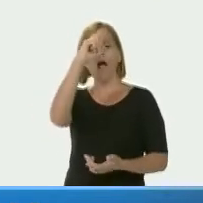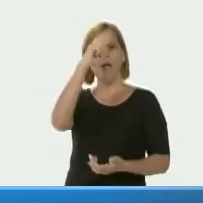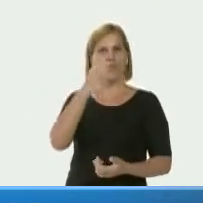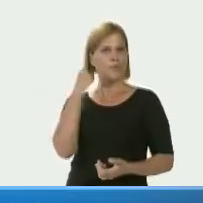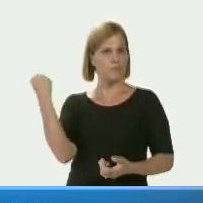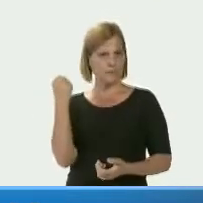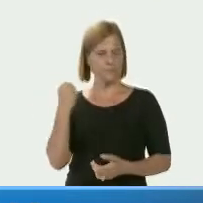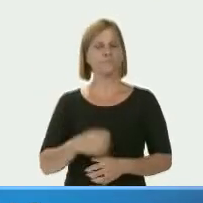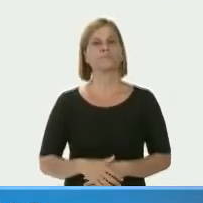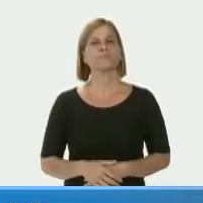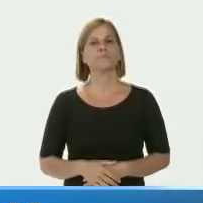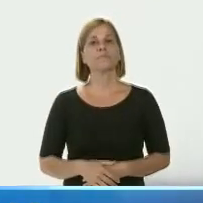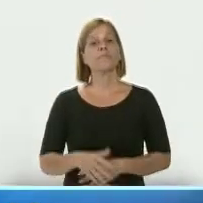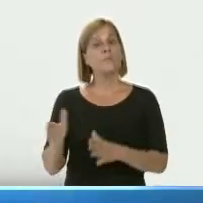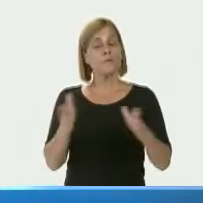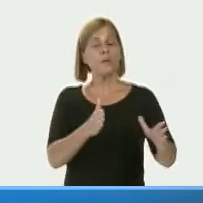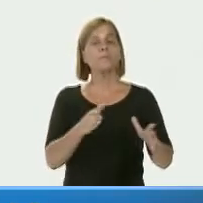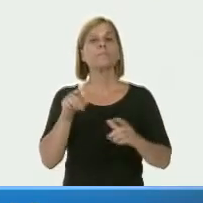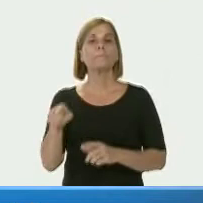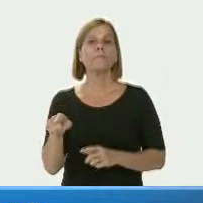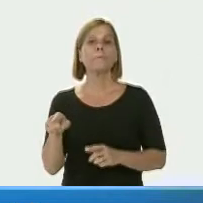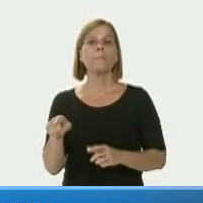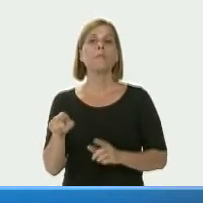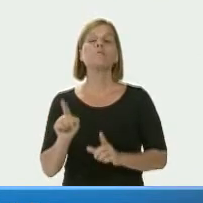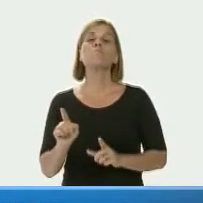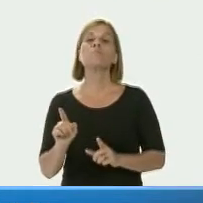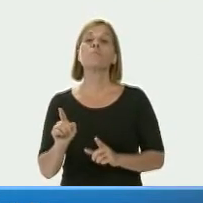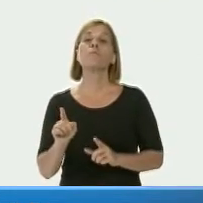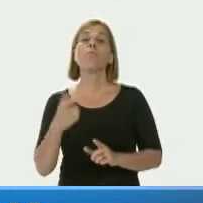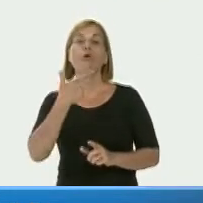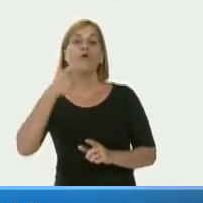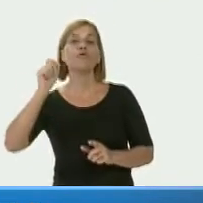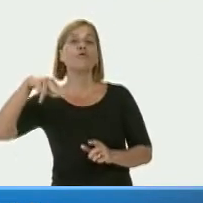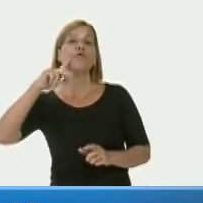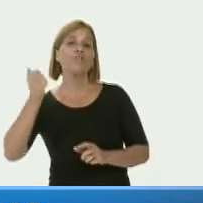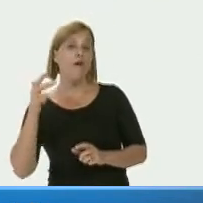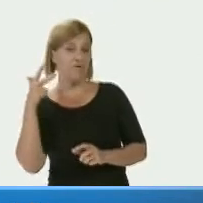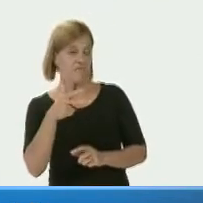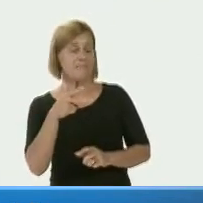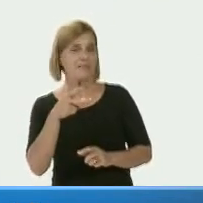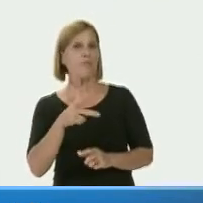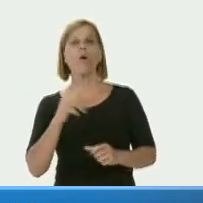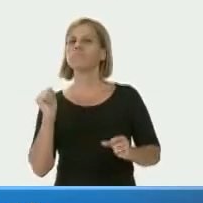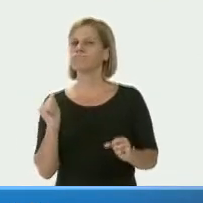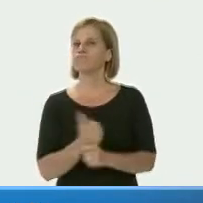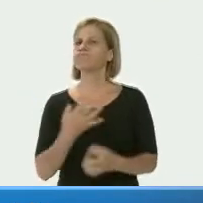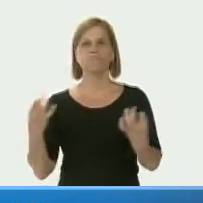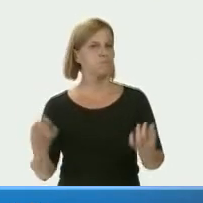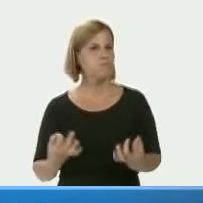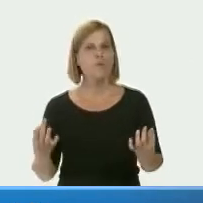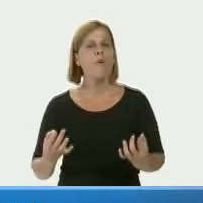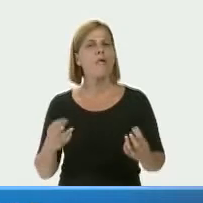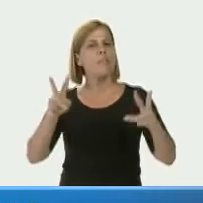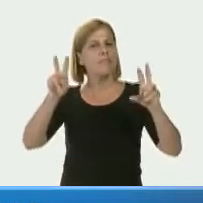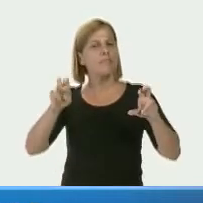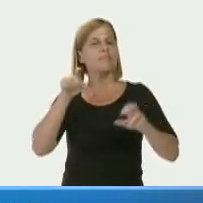región. Respecto a lo que decía recién Sonia, es ratificar fuertemente el tema